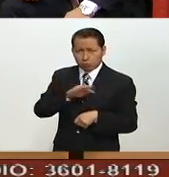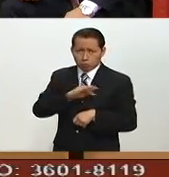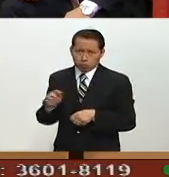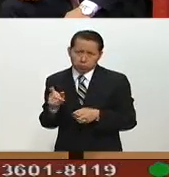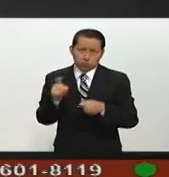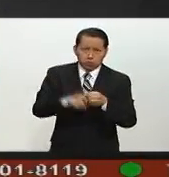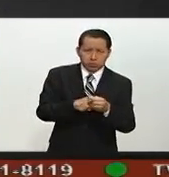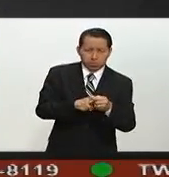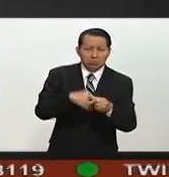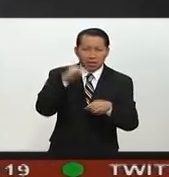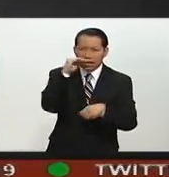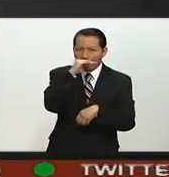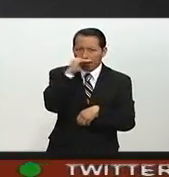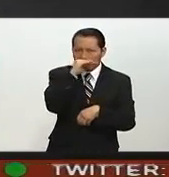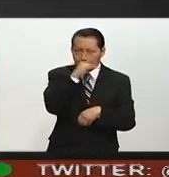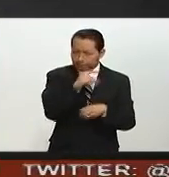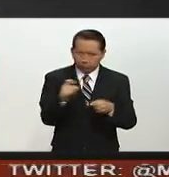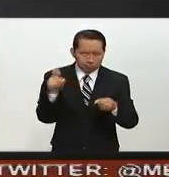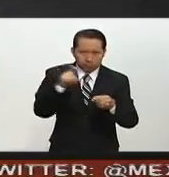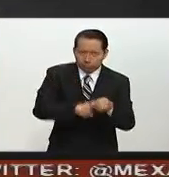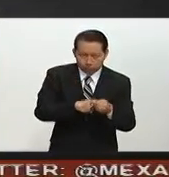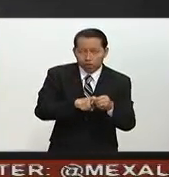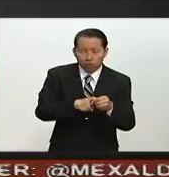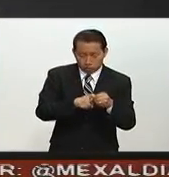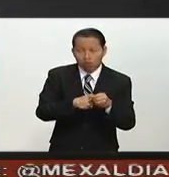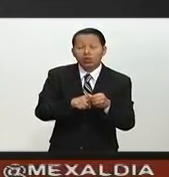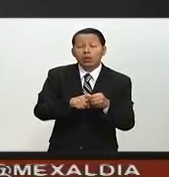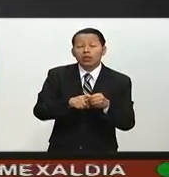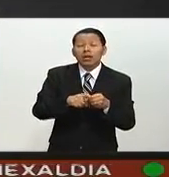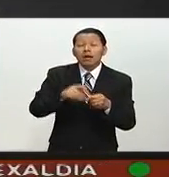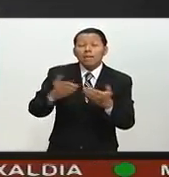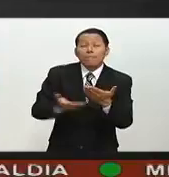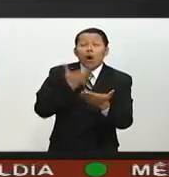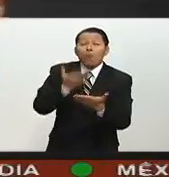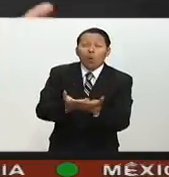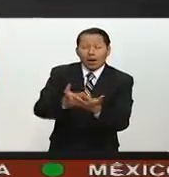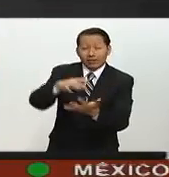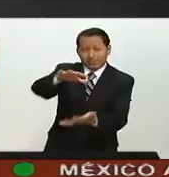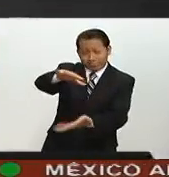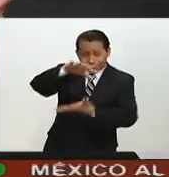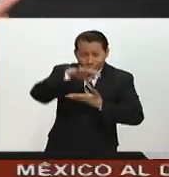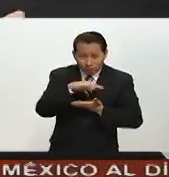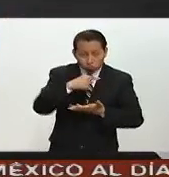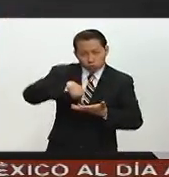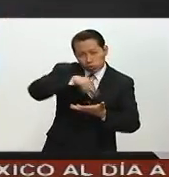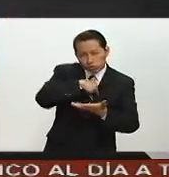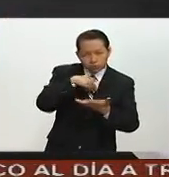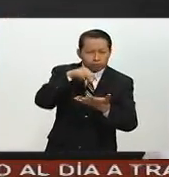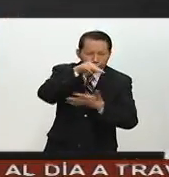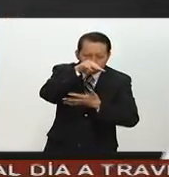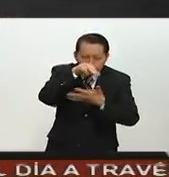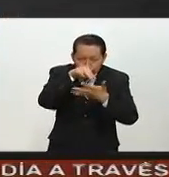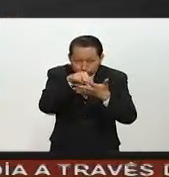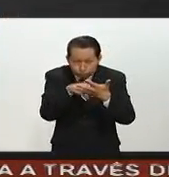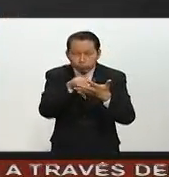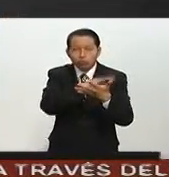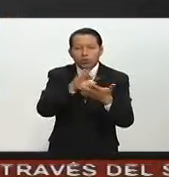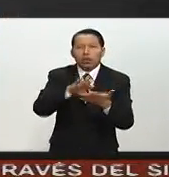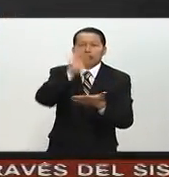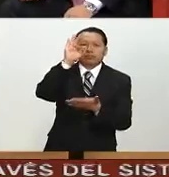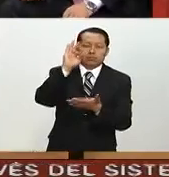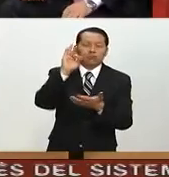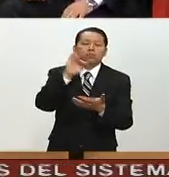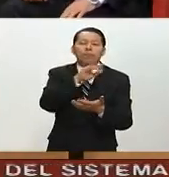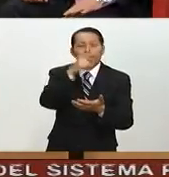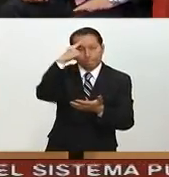es completamente gratuito y nosotros vamos a seleccionar a los mejores y a ellos les vamos a dar capital semilla y los vamos a ayudar a desarrollarse. Oye, a mí